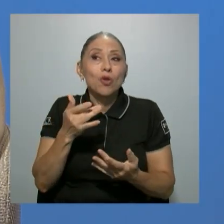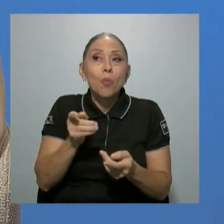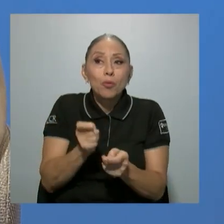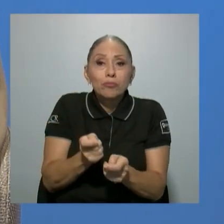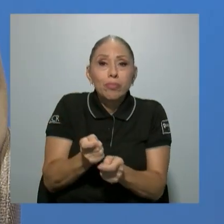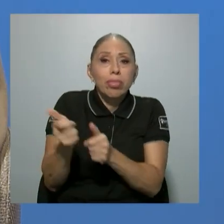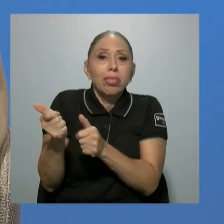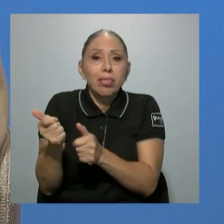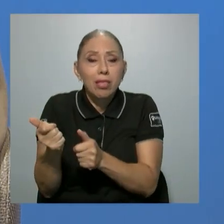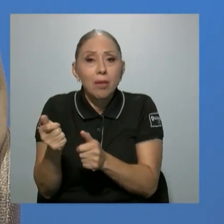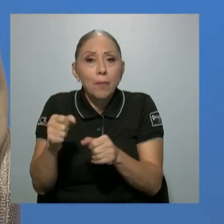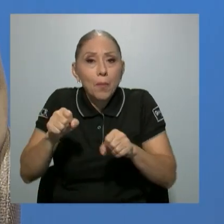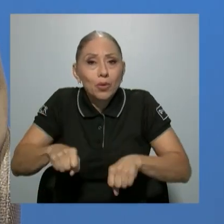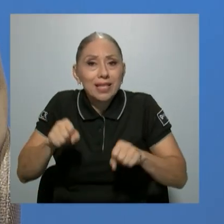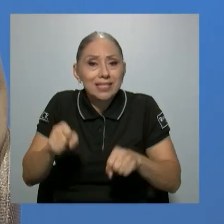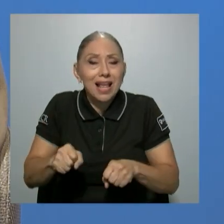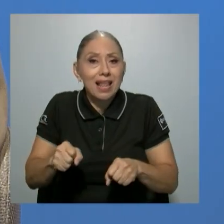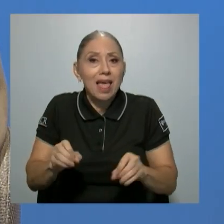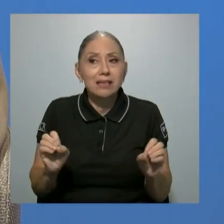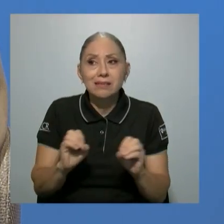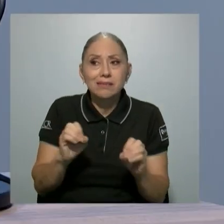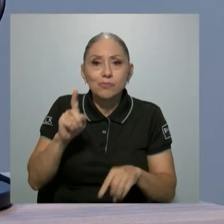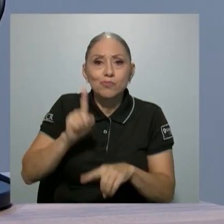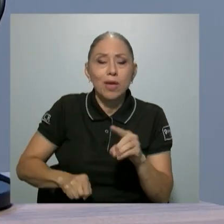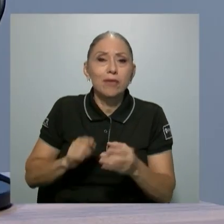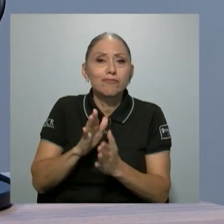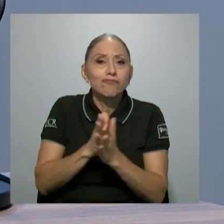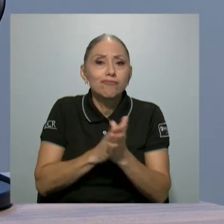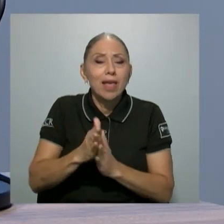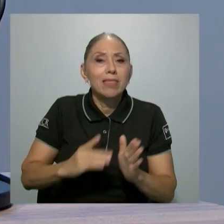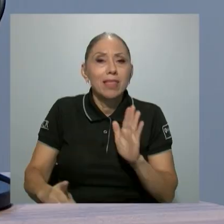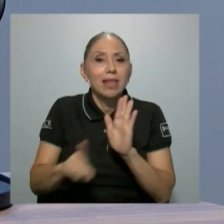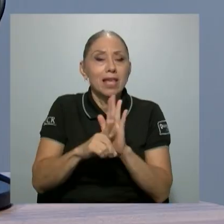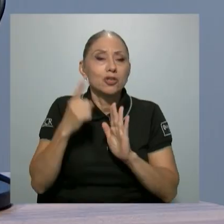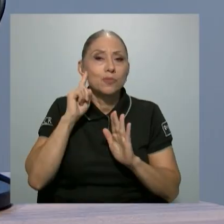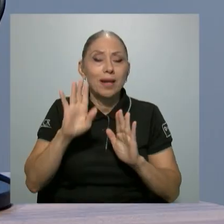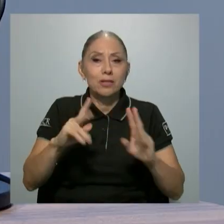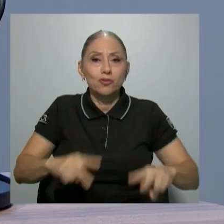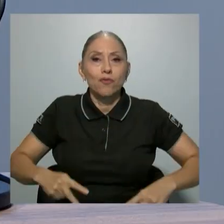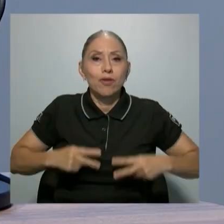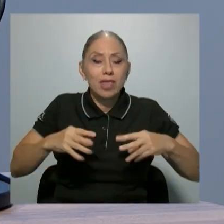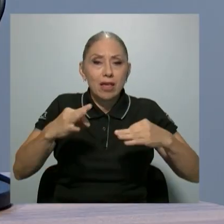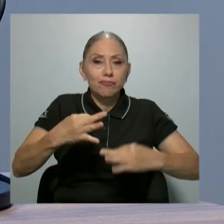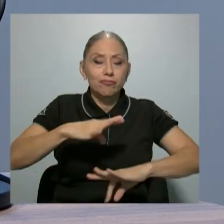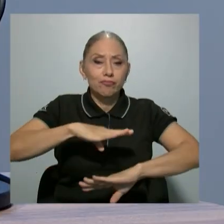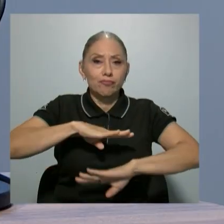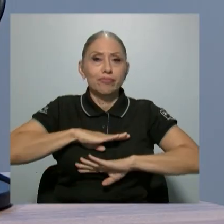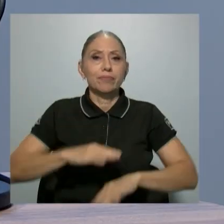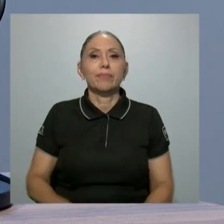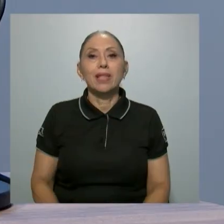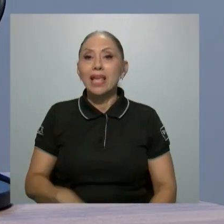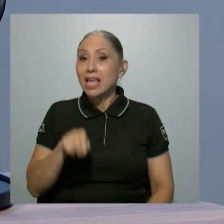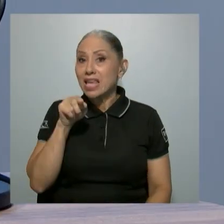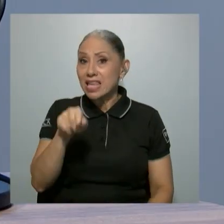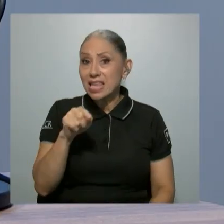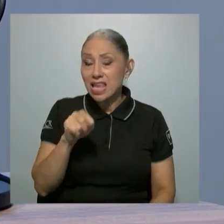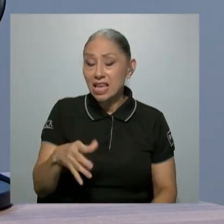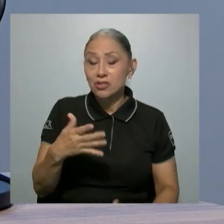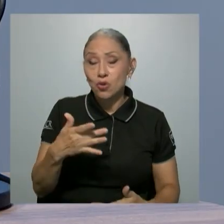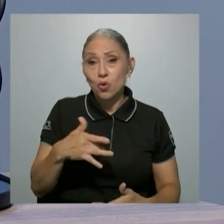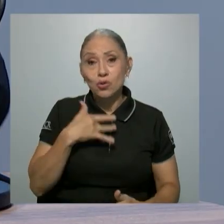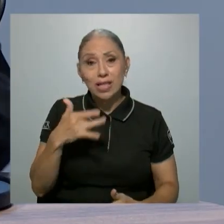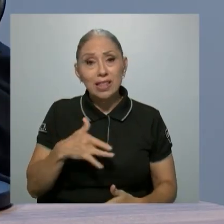potenciar su vida más plenamente. Y eso lo tuvimos de manera trágica y lamentable y